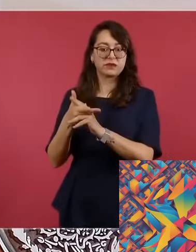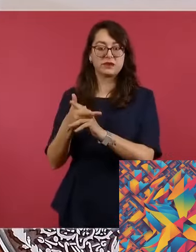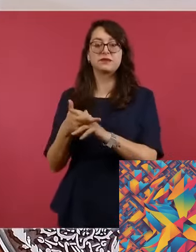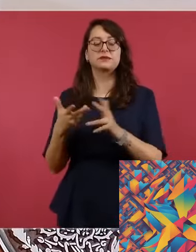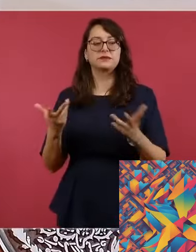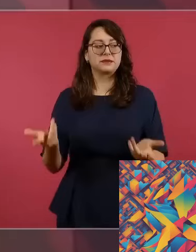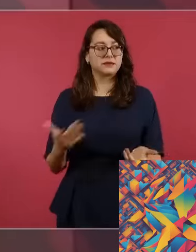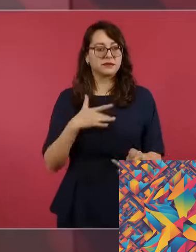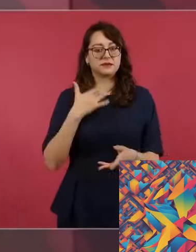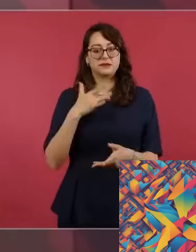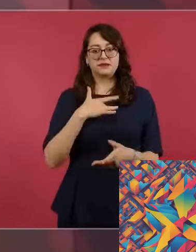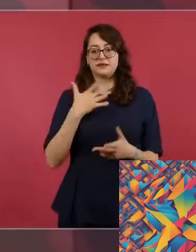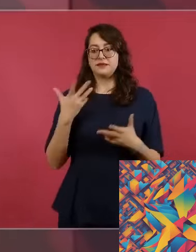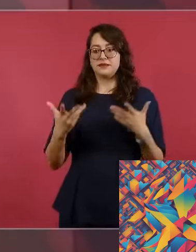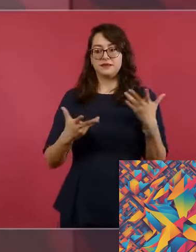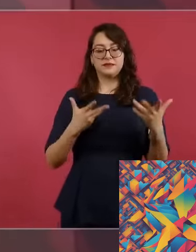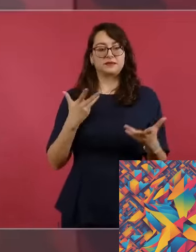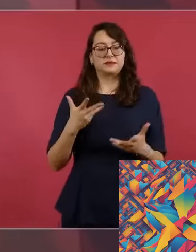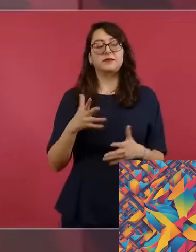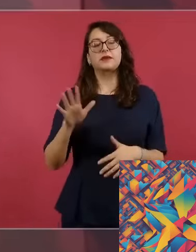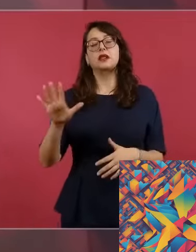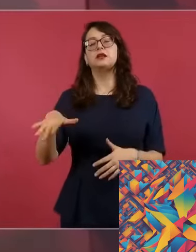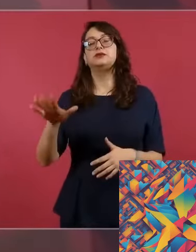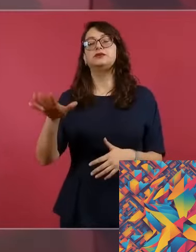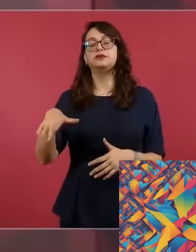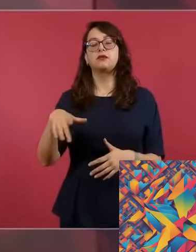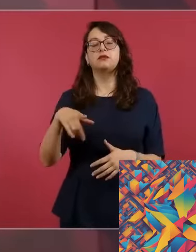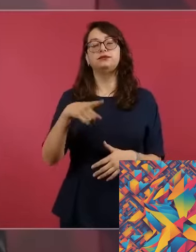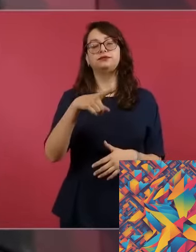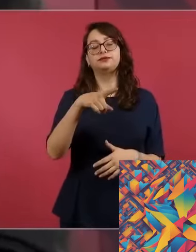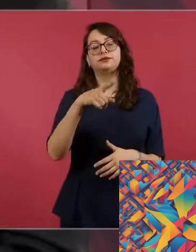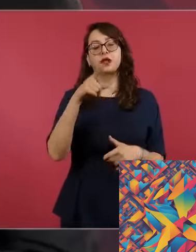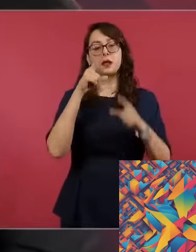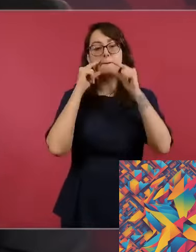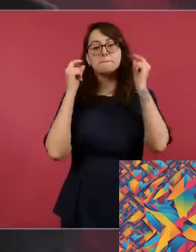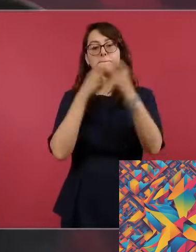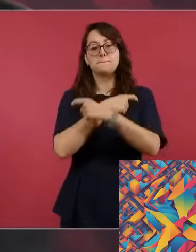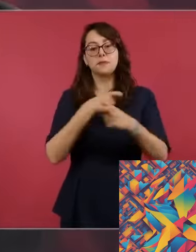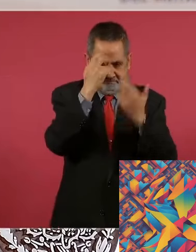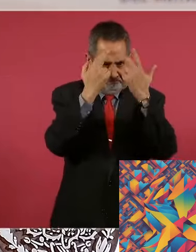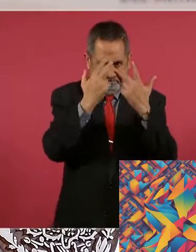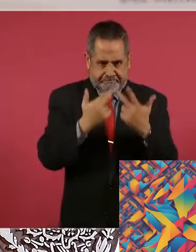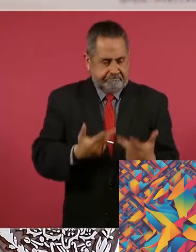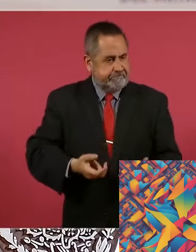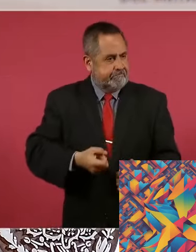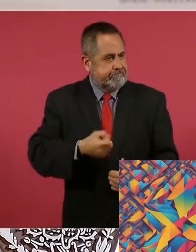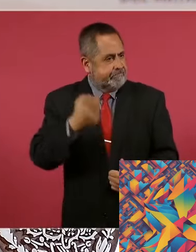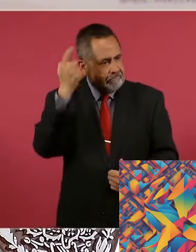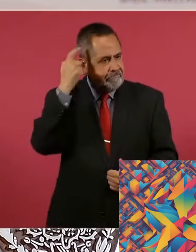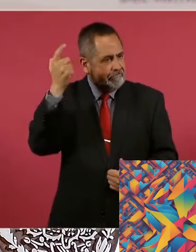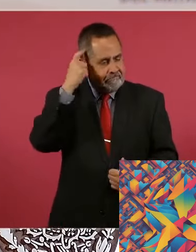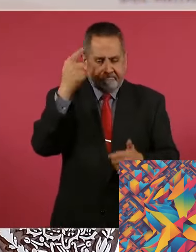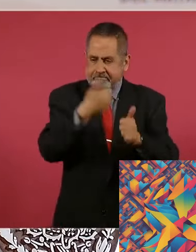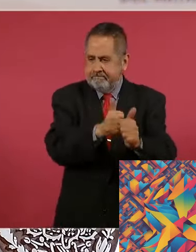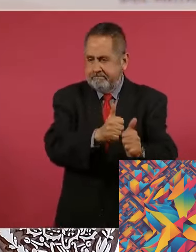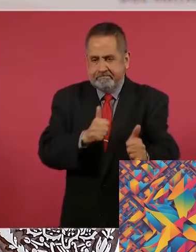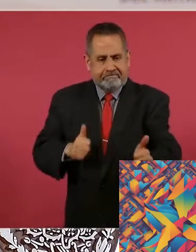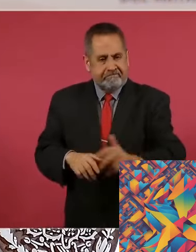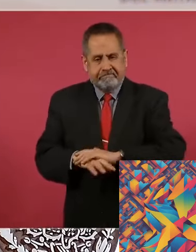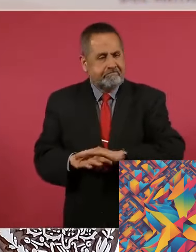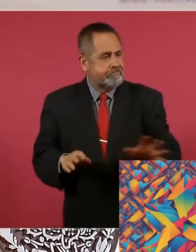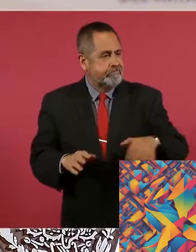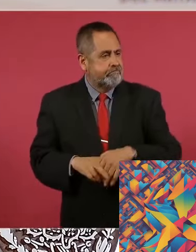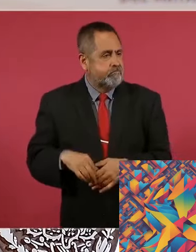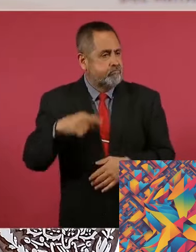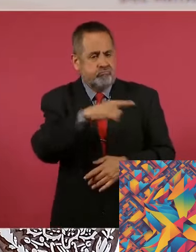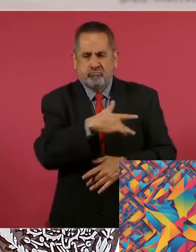reflexionar sobre la importancia de la integridad en la gestión pública y privada. La noticia, aunque ha generado controversia, también abre